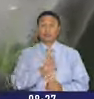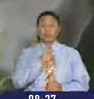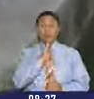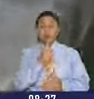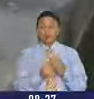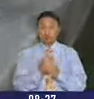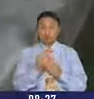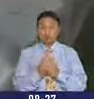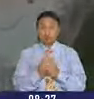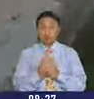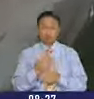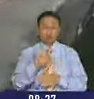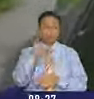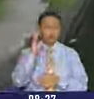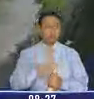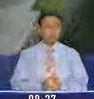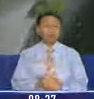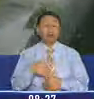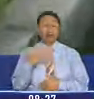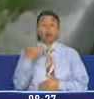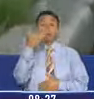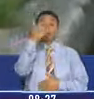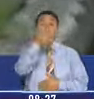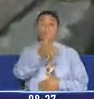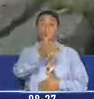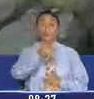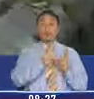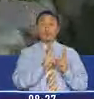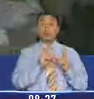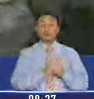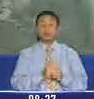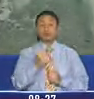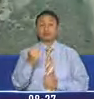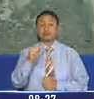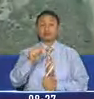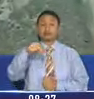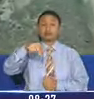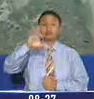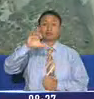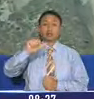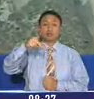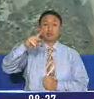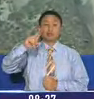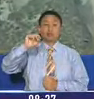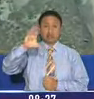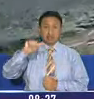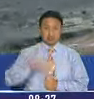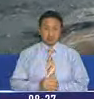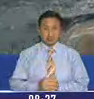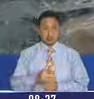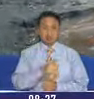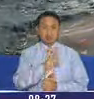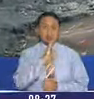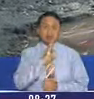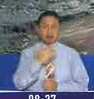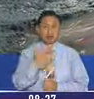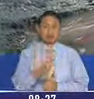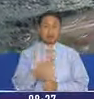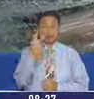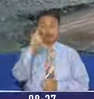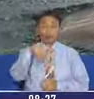de agua en la ciudad. Esta vez acudimos al llamado de los vecinos del sector de Santa Prisca. El líquido vital se desperdicia desde